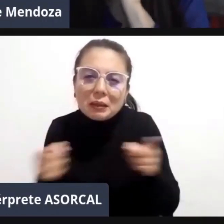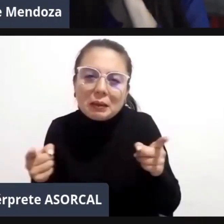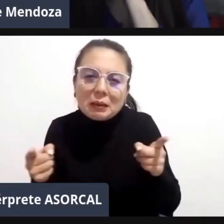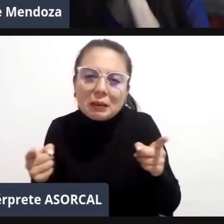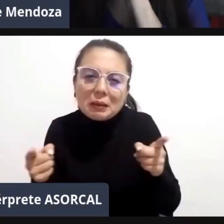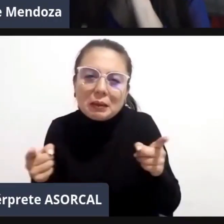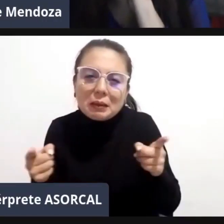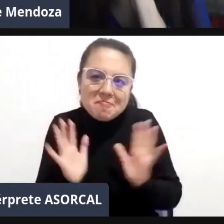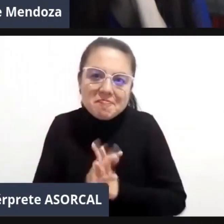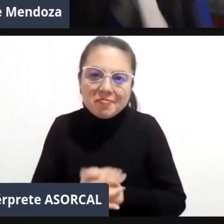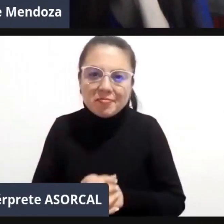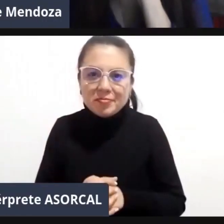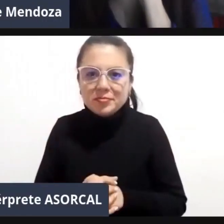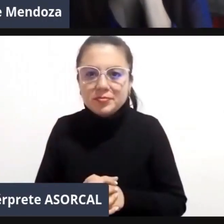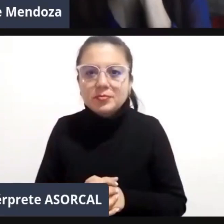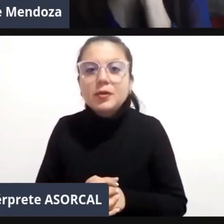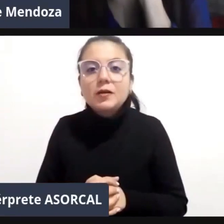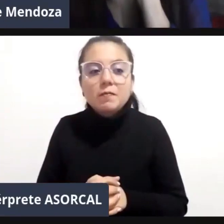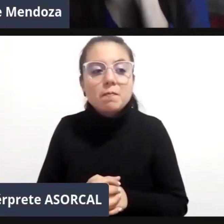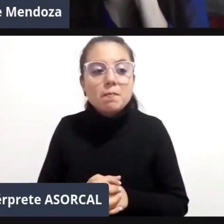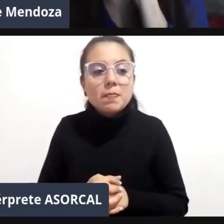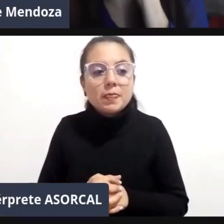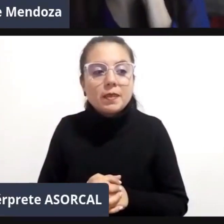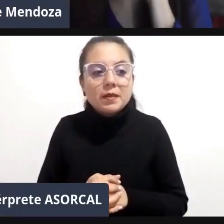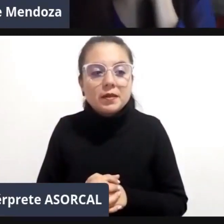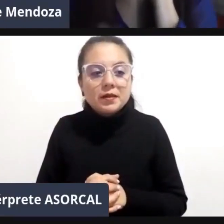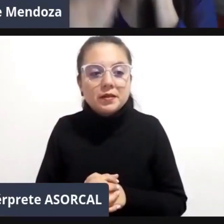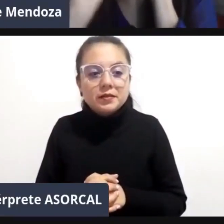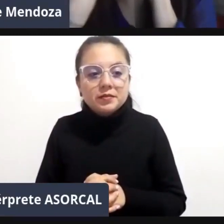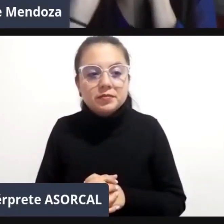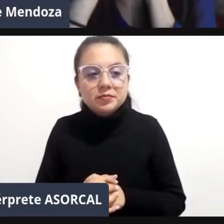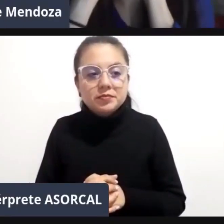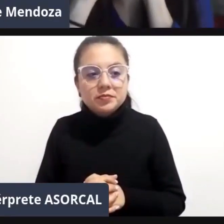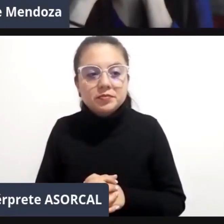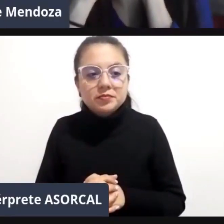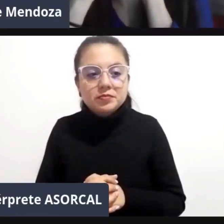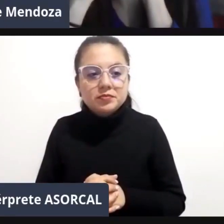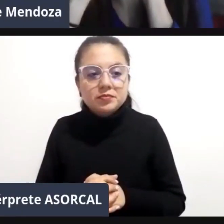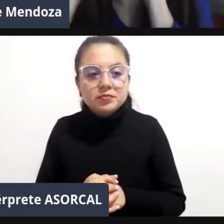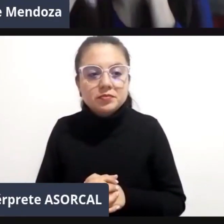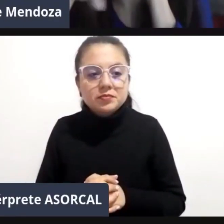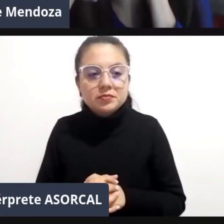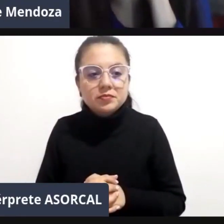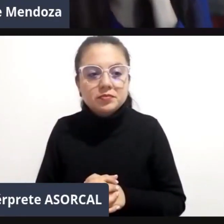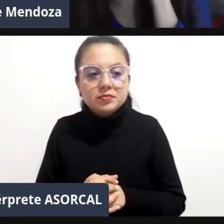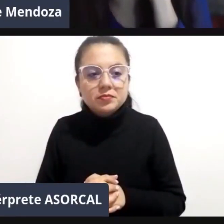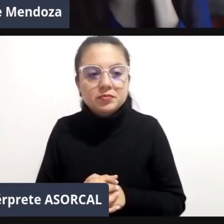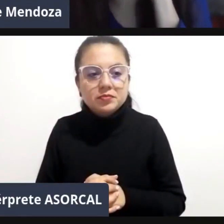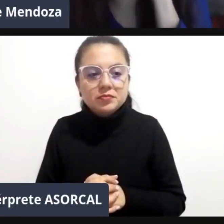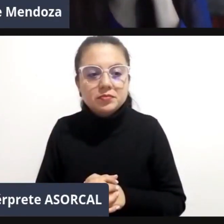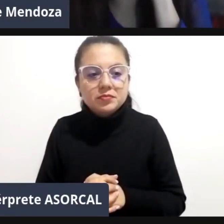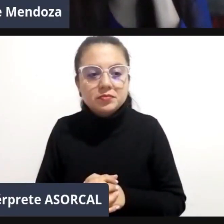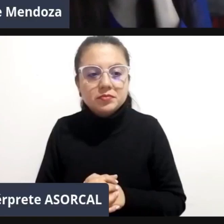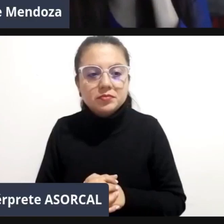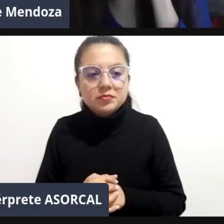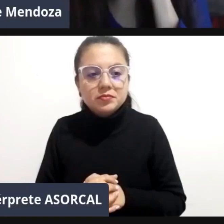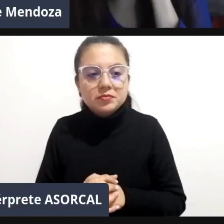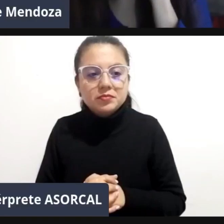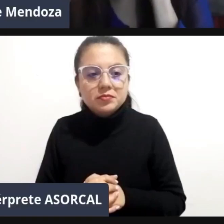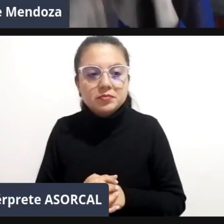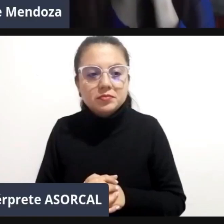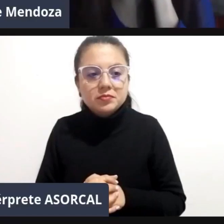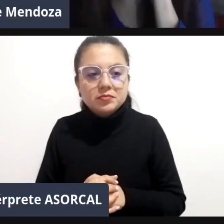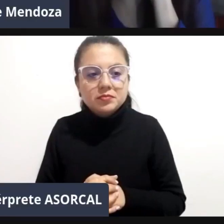Gracias. Sí, bueno. Germán, quisiera, no nos queda mucho tiempo, pero quisiera ahondar en un tema que creo que también alguien lo preguntó